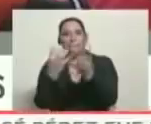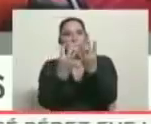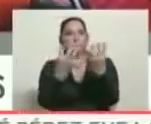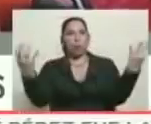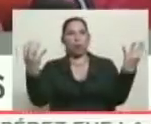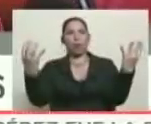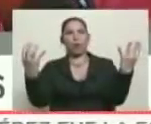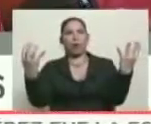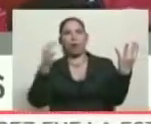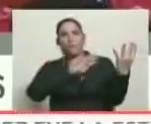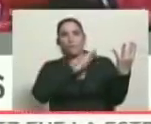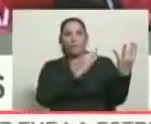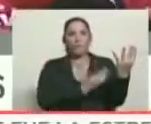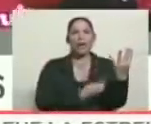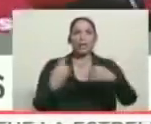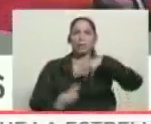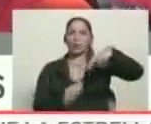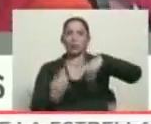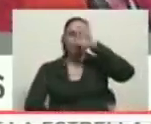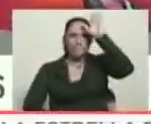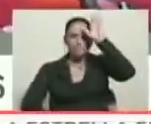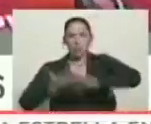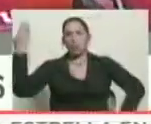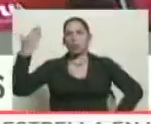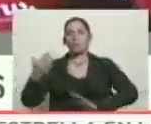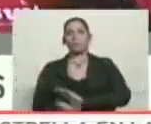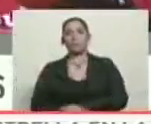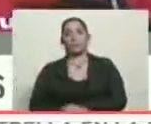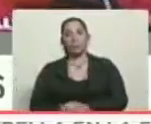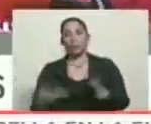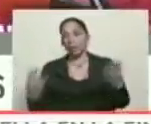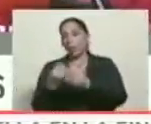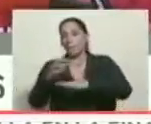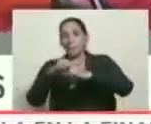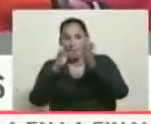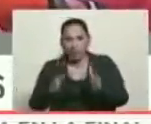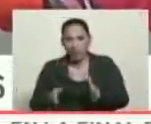Revolucionaria, salimos. Nuestra Fuerza Armada con nuestro ministro, a quien hay que